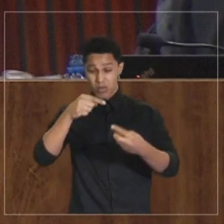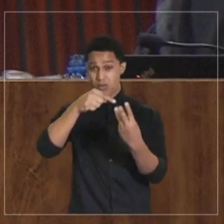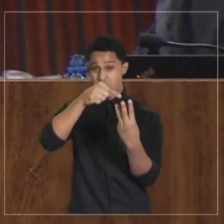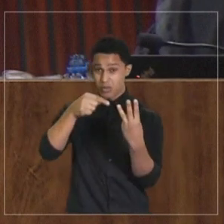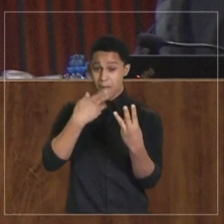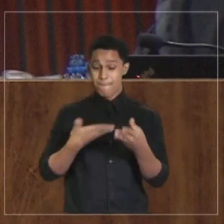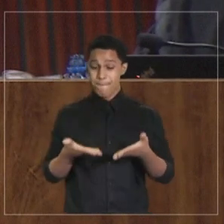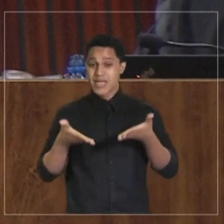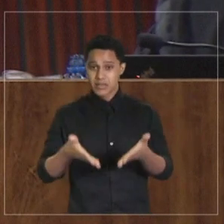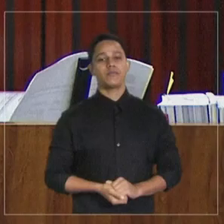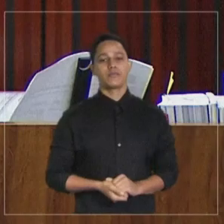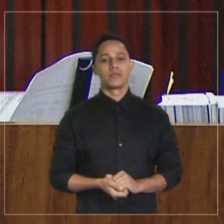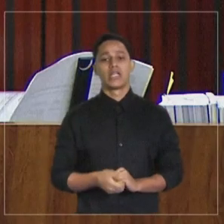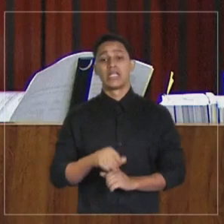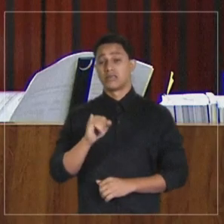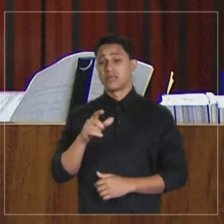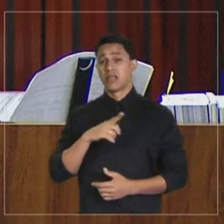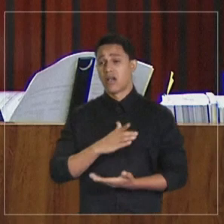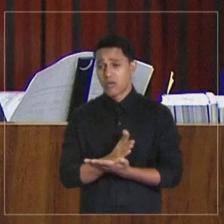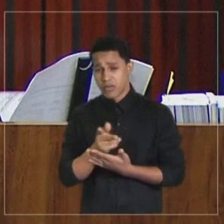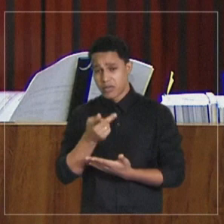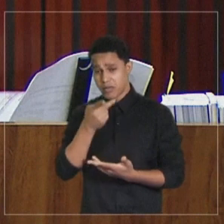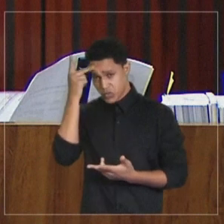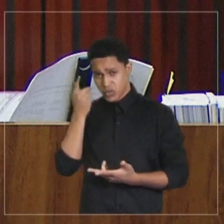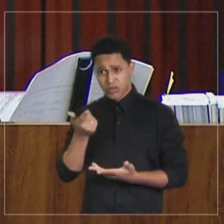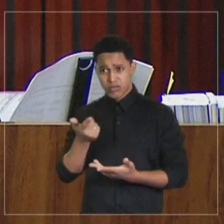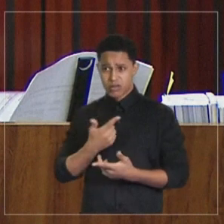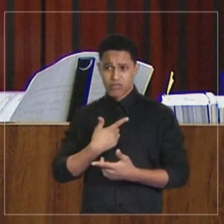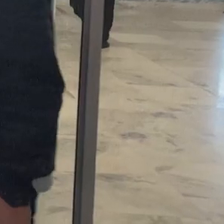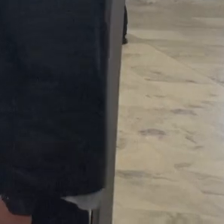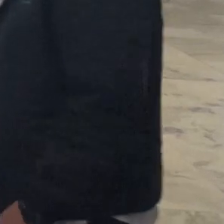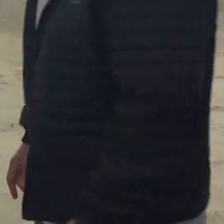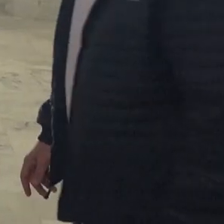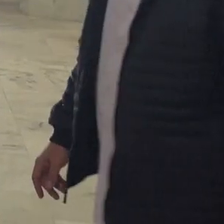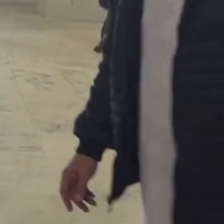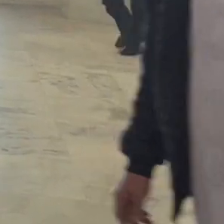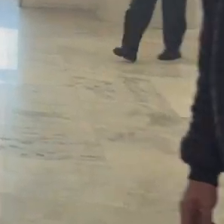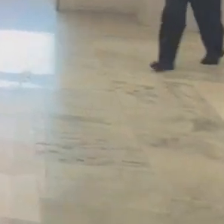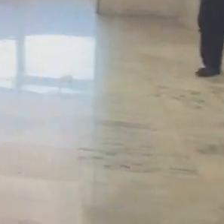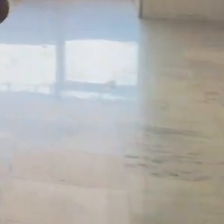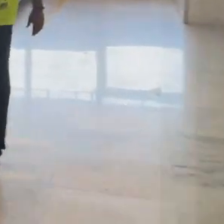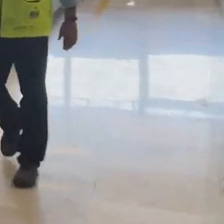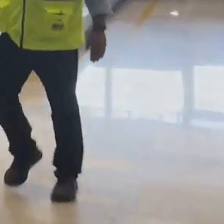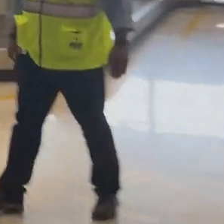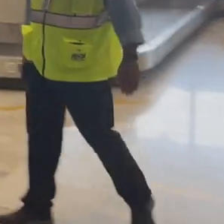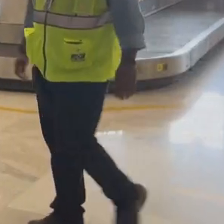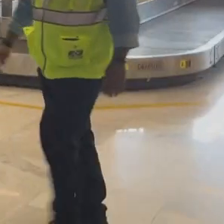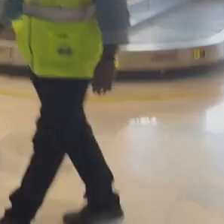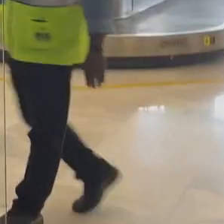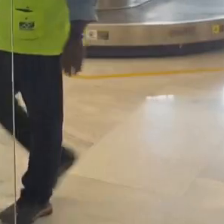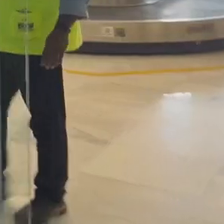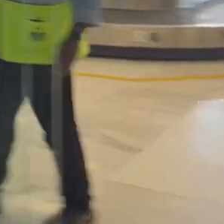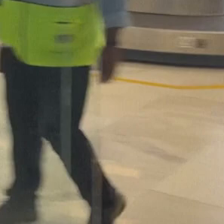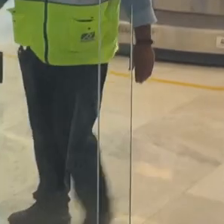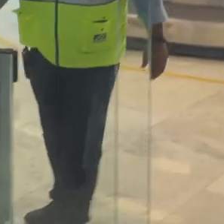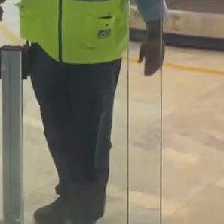en julio de 2022, 3 meses antes de las elecciones. La inhabilitación política deja a Bolsonaro,